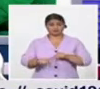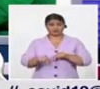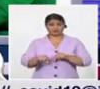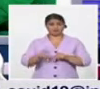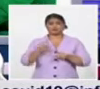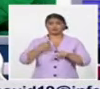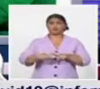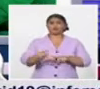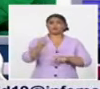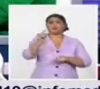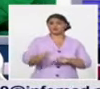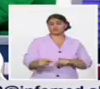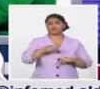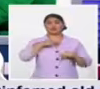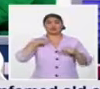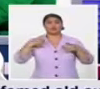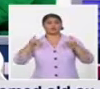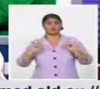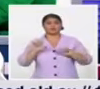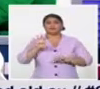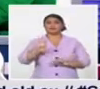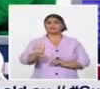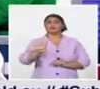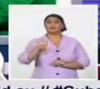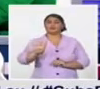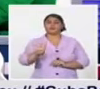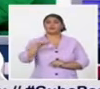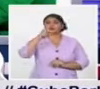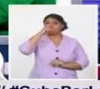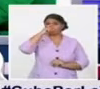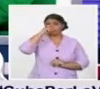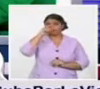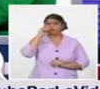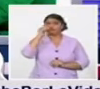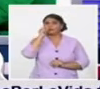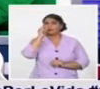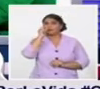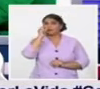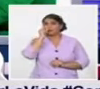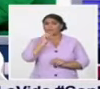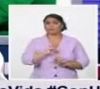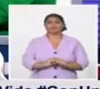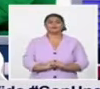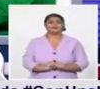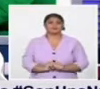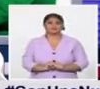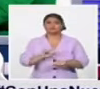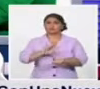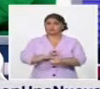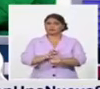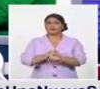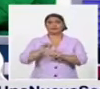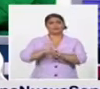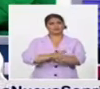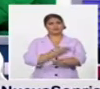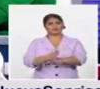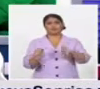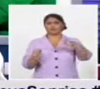joven, 54 años de edad, con antecedente de hipertensión arterial y diabetes mellitus.